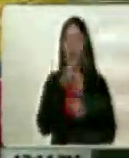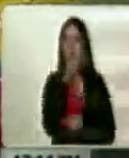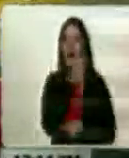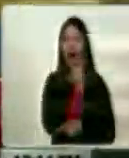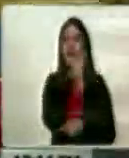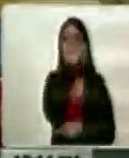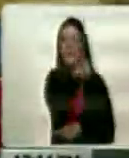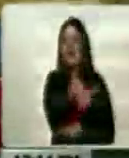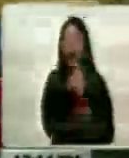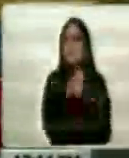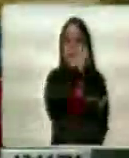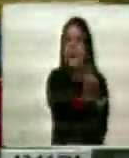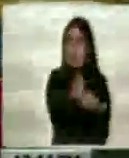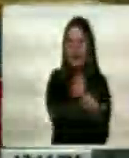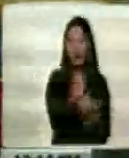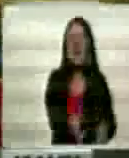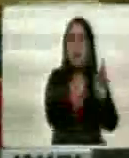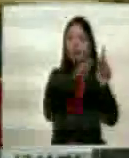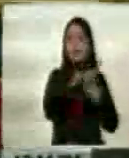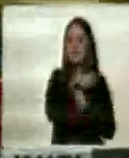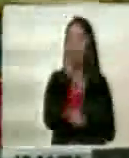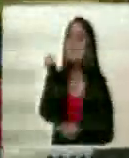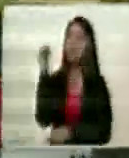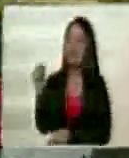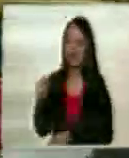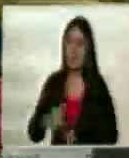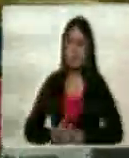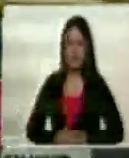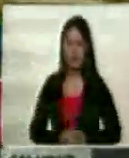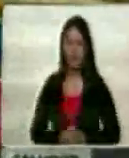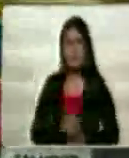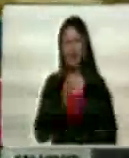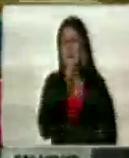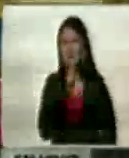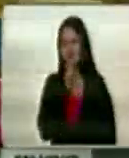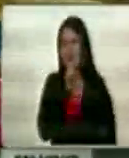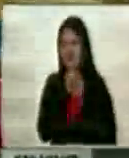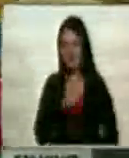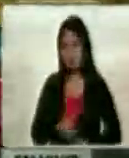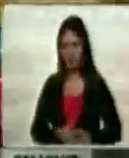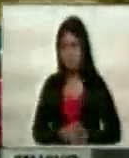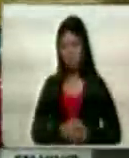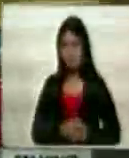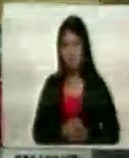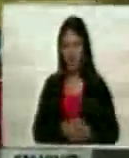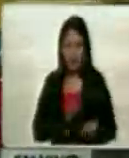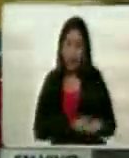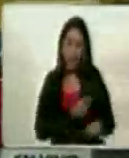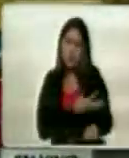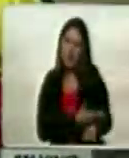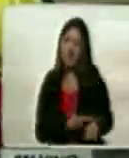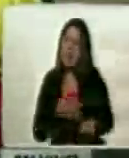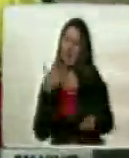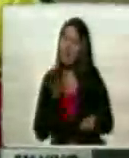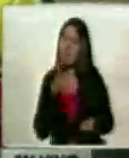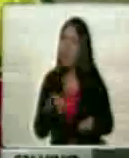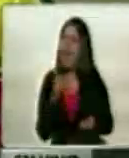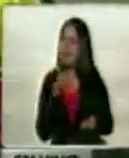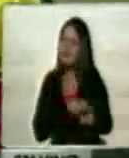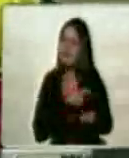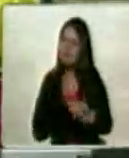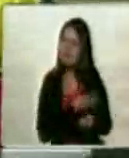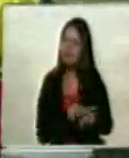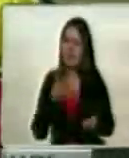asesinos, de dar la orden. ¿Quién es? ¿Qué corre por sus venas?